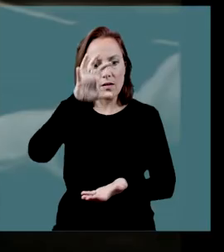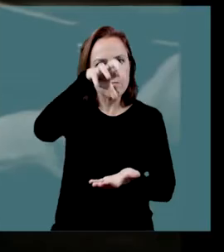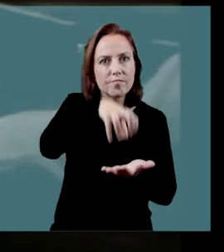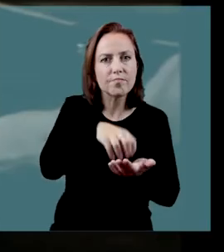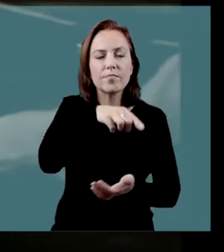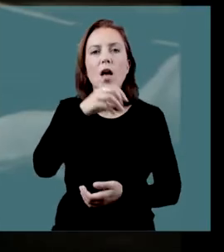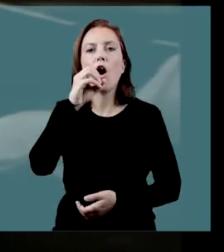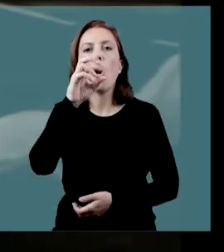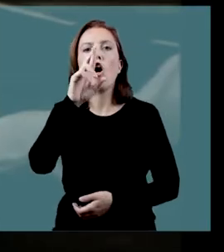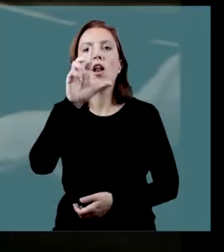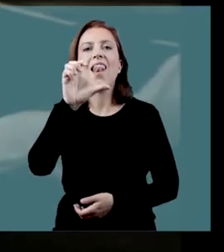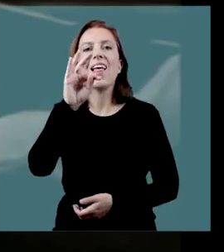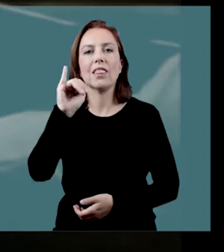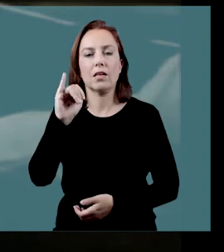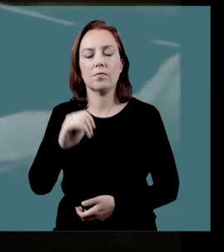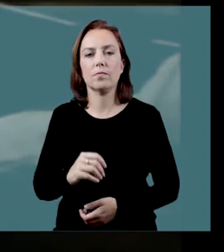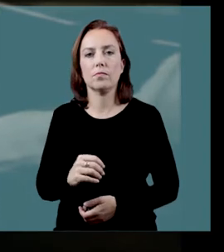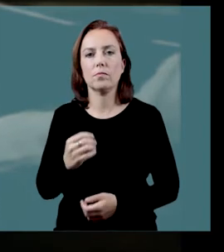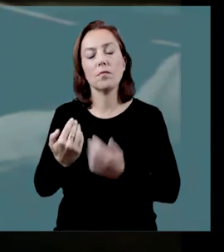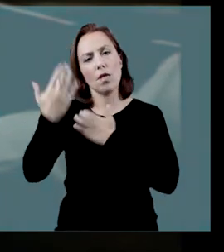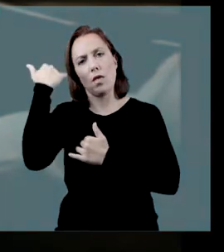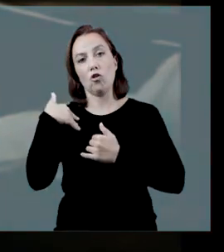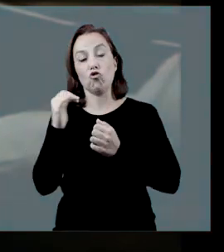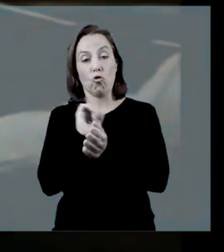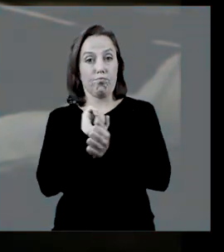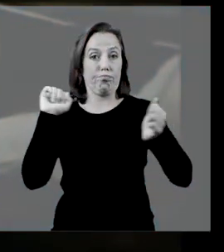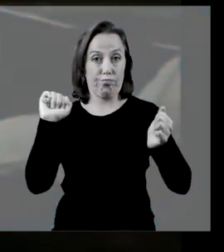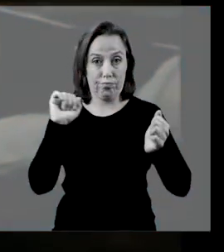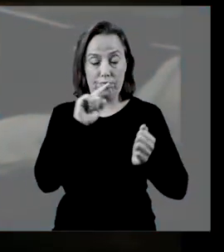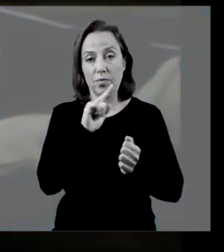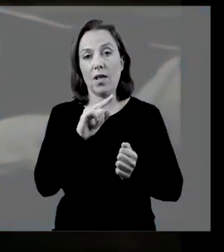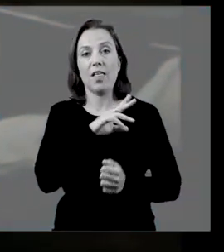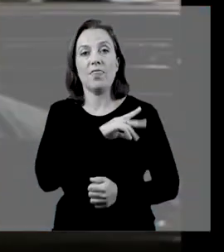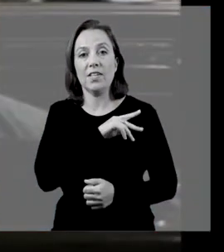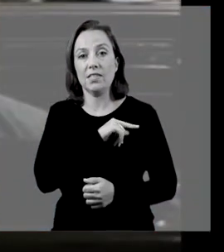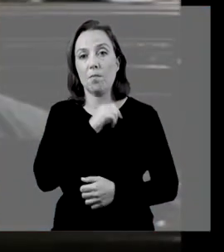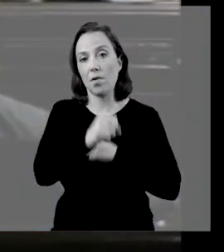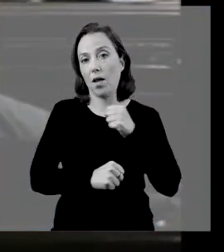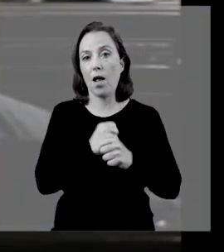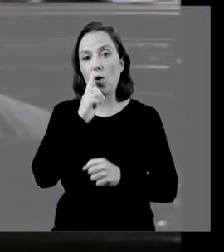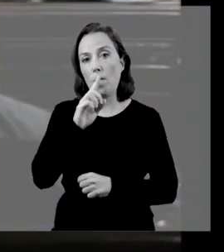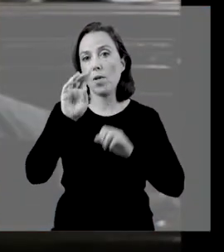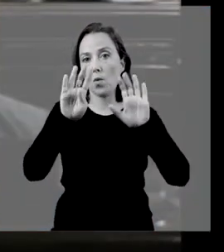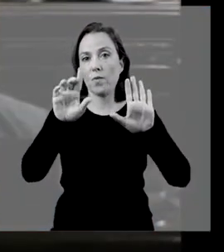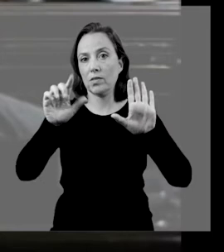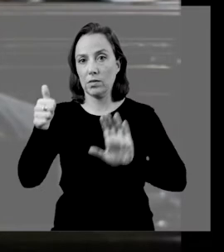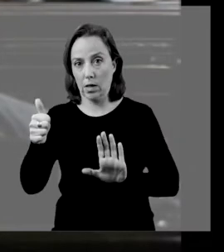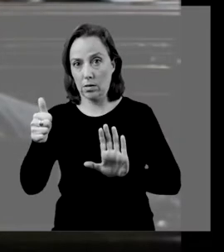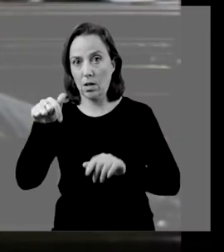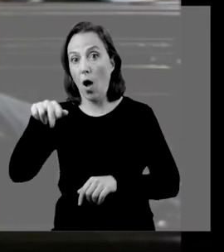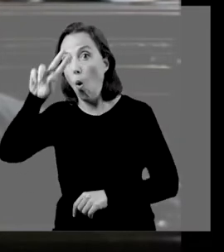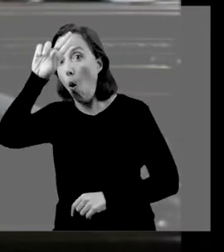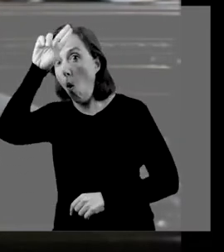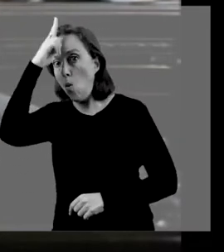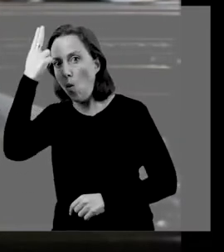Orletti. Cuando yo soy liberado en diciembre del 76 en Uruguay, yo viajo a la Argentina. Y